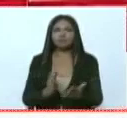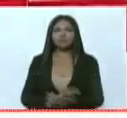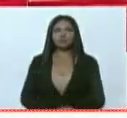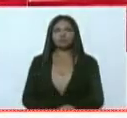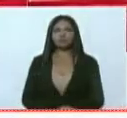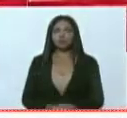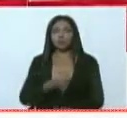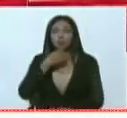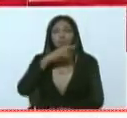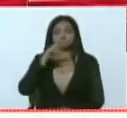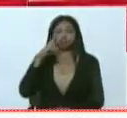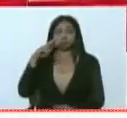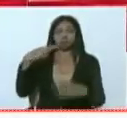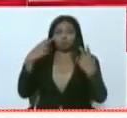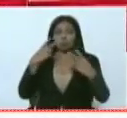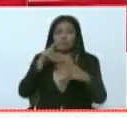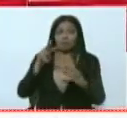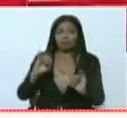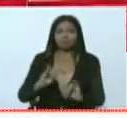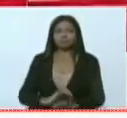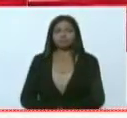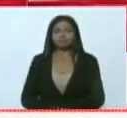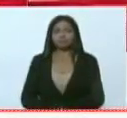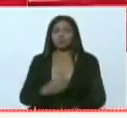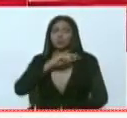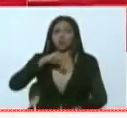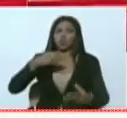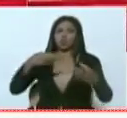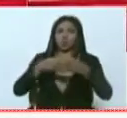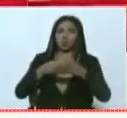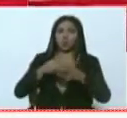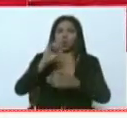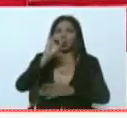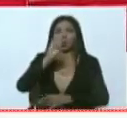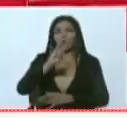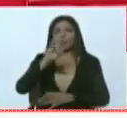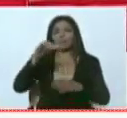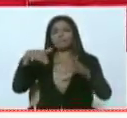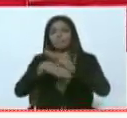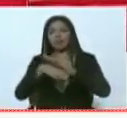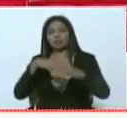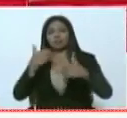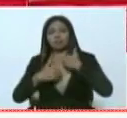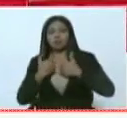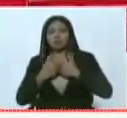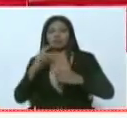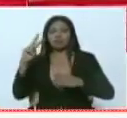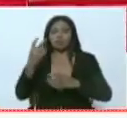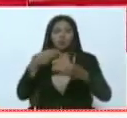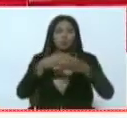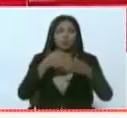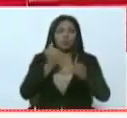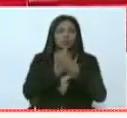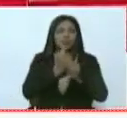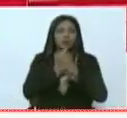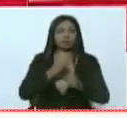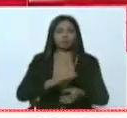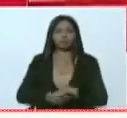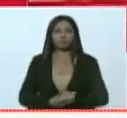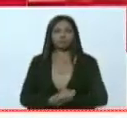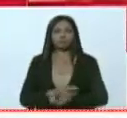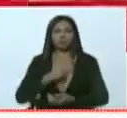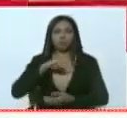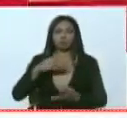Bueno, fíjense ustedes, nuestra delegación estuvo lunes, martes y miércoles, segunda jornada de trabajo.